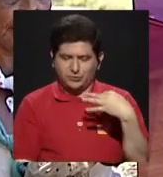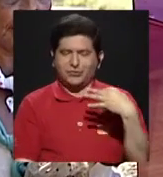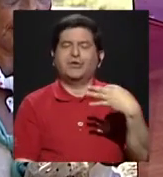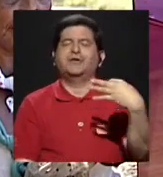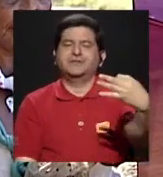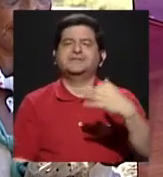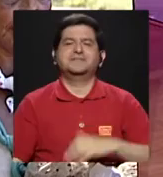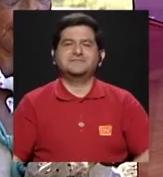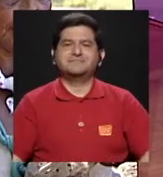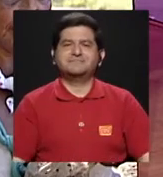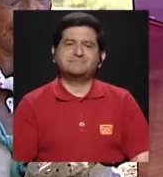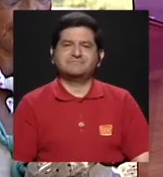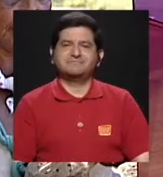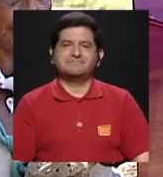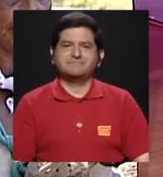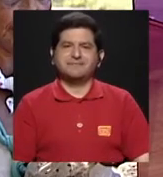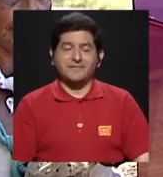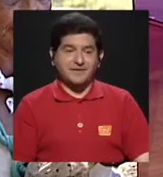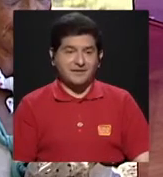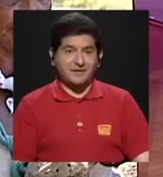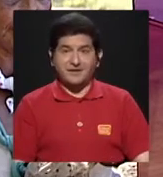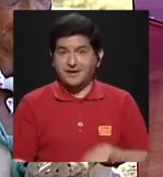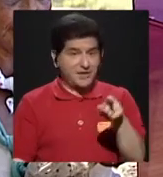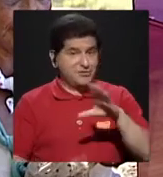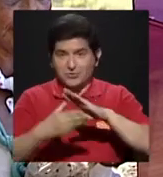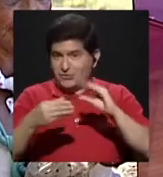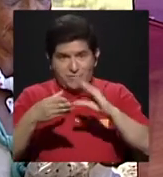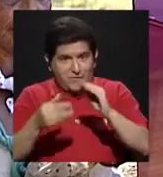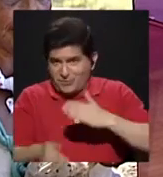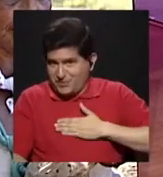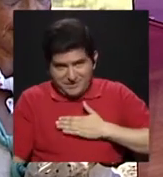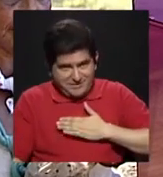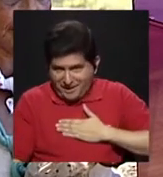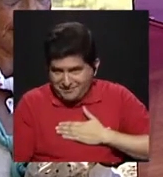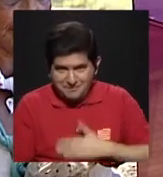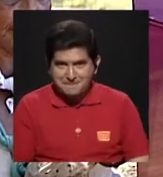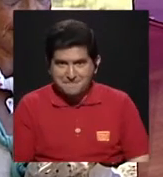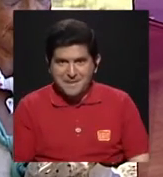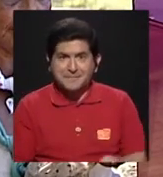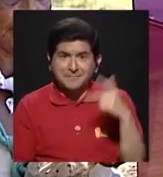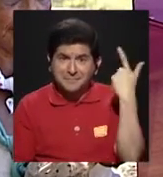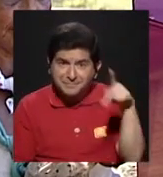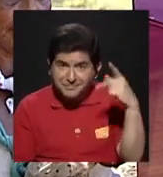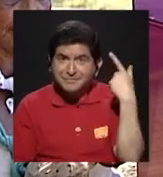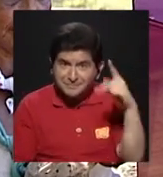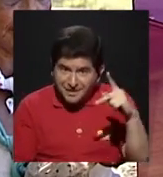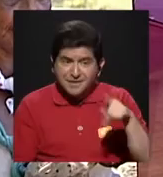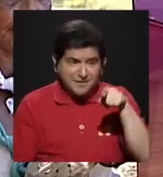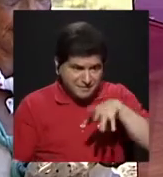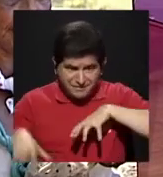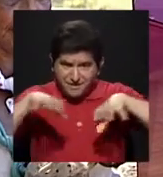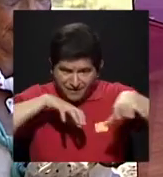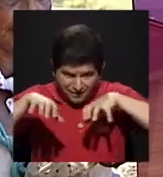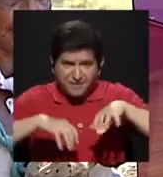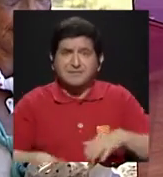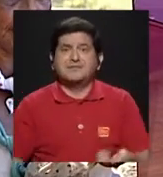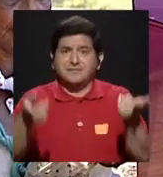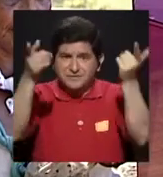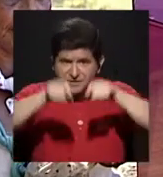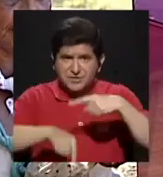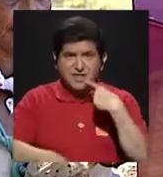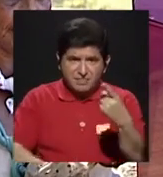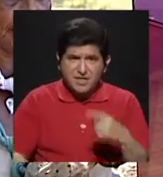sí. Eso es algo que no me han comentado, los peligros de la actividad propiamente.